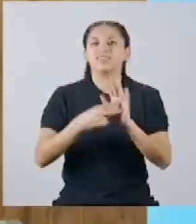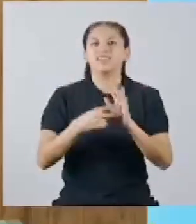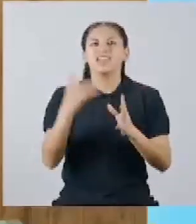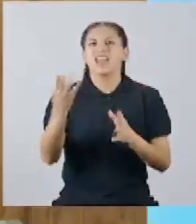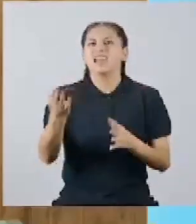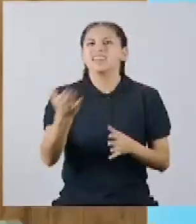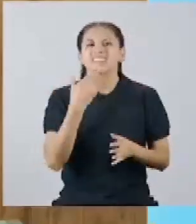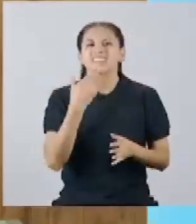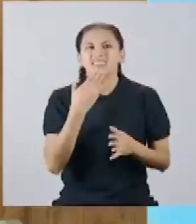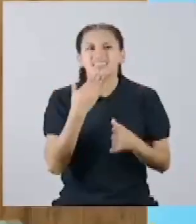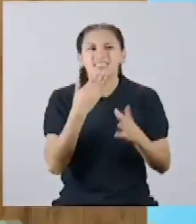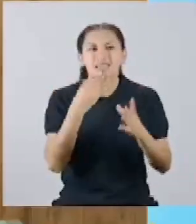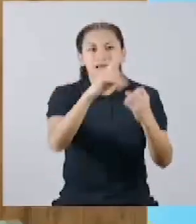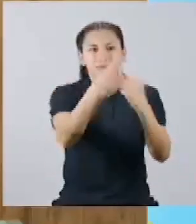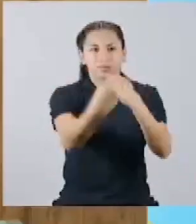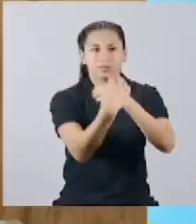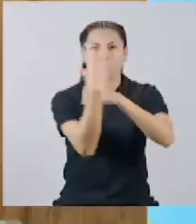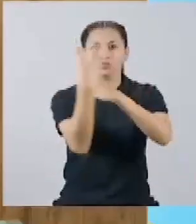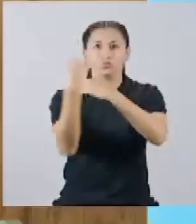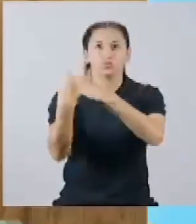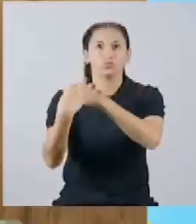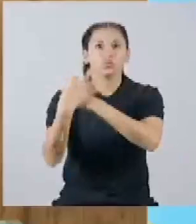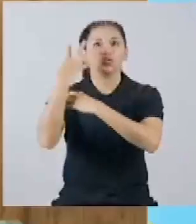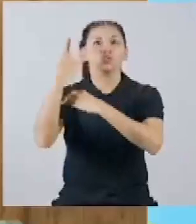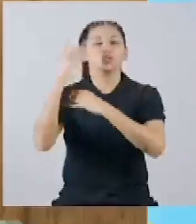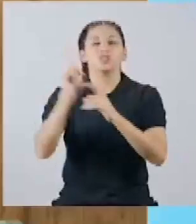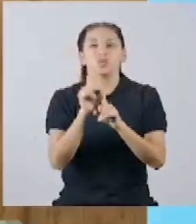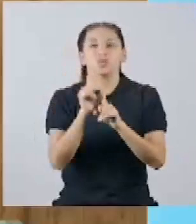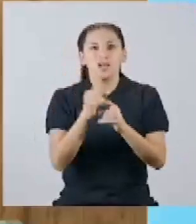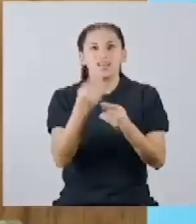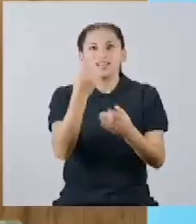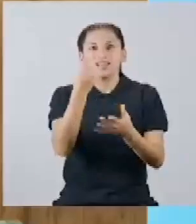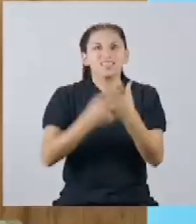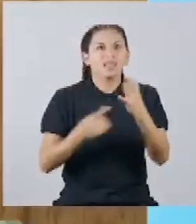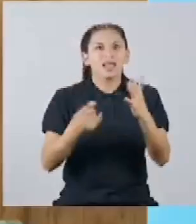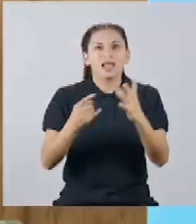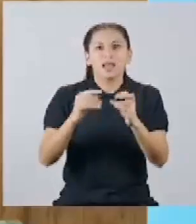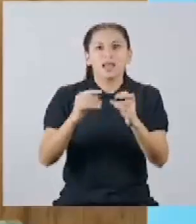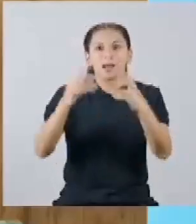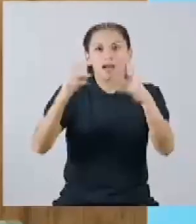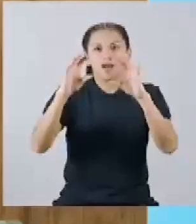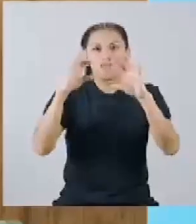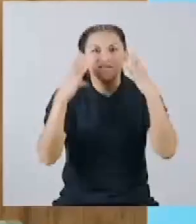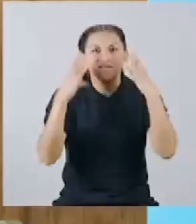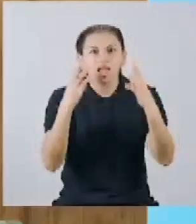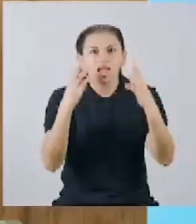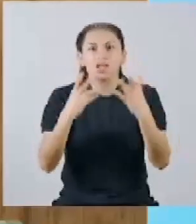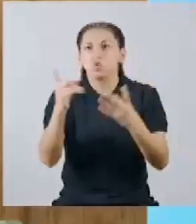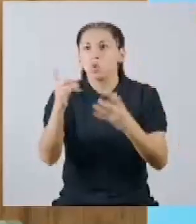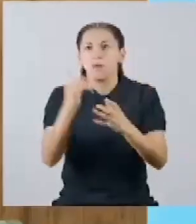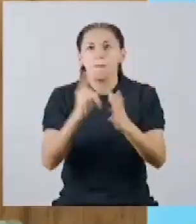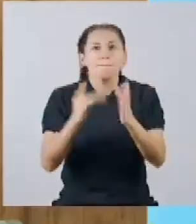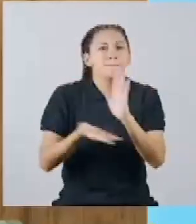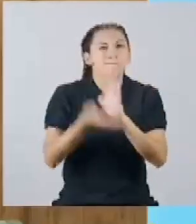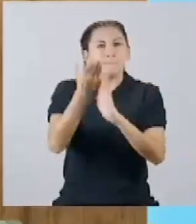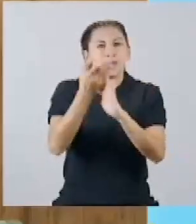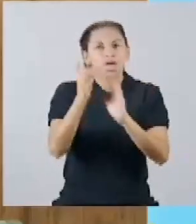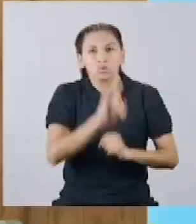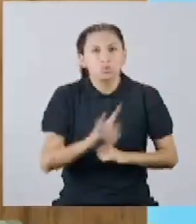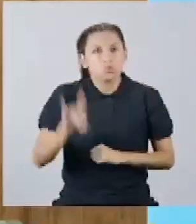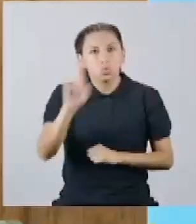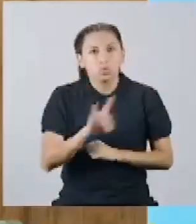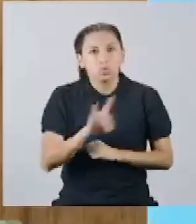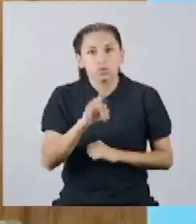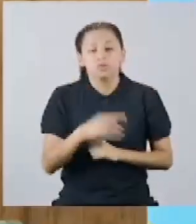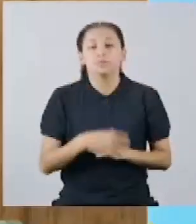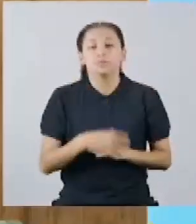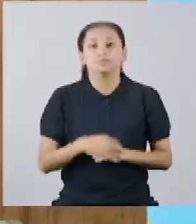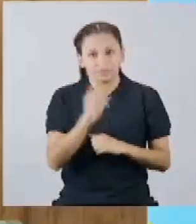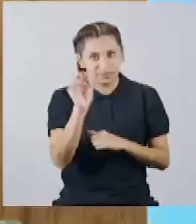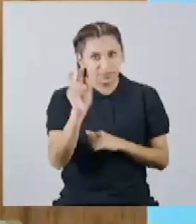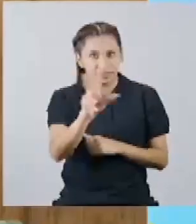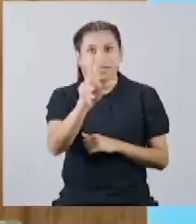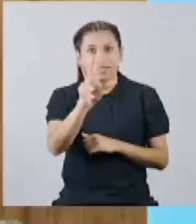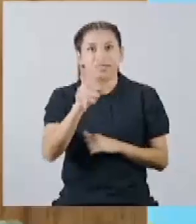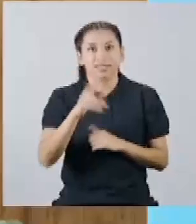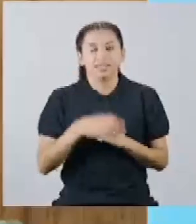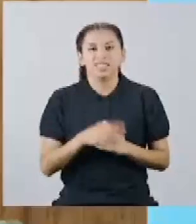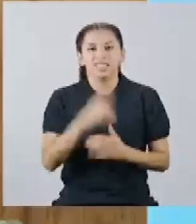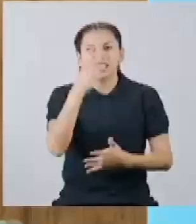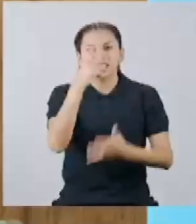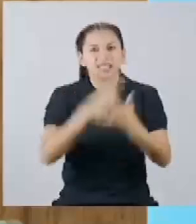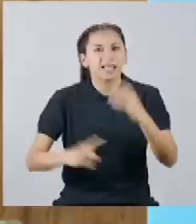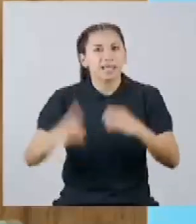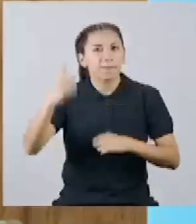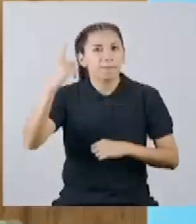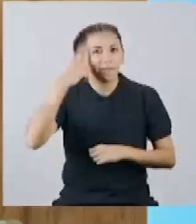los influye, qué personas o medios de comunicación o redes sociales consume. 3. ¿Qué piensa